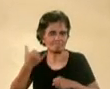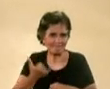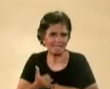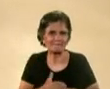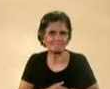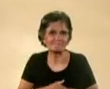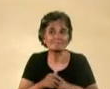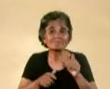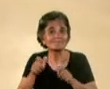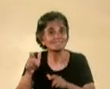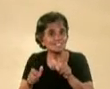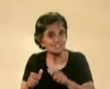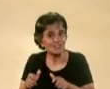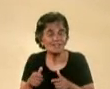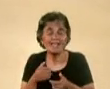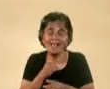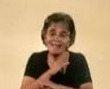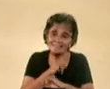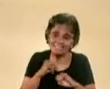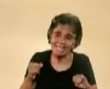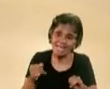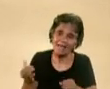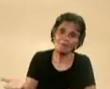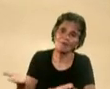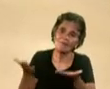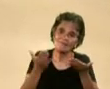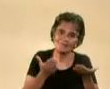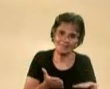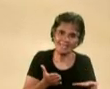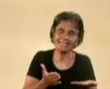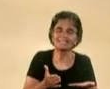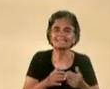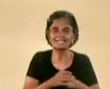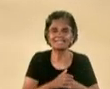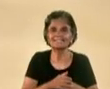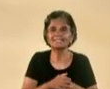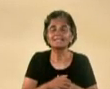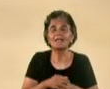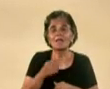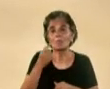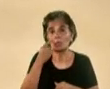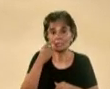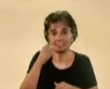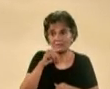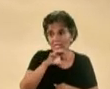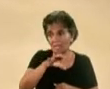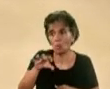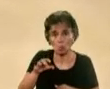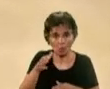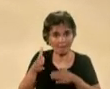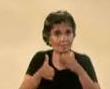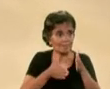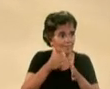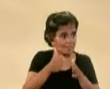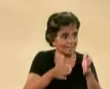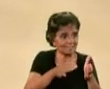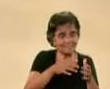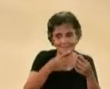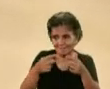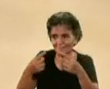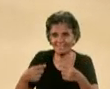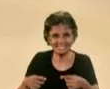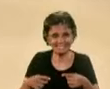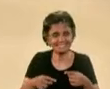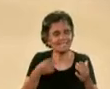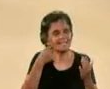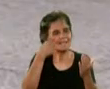Le pedimos al vecino que se acerque a cada una de las instituciones pertenecientes a la municipalidad para que se asesore de la